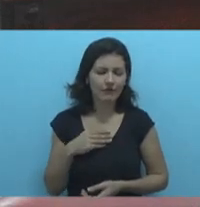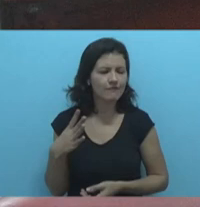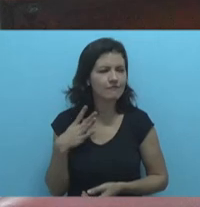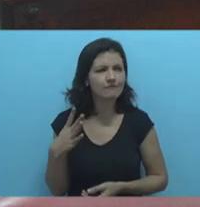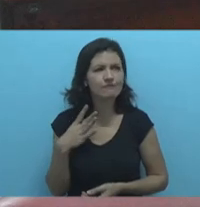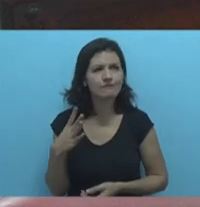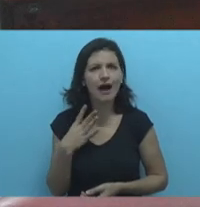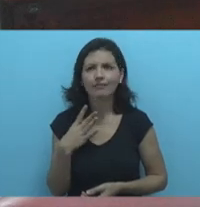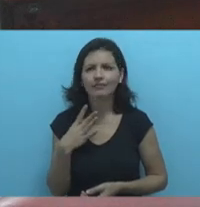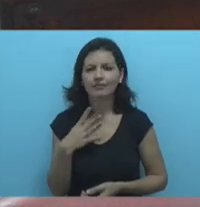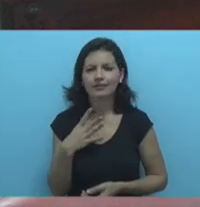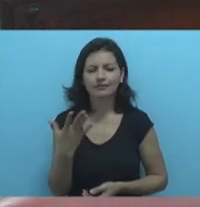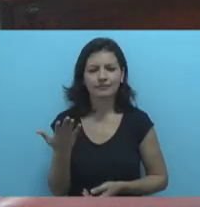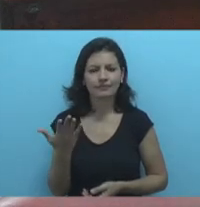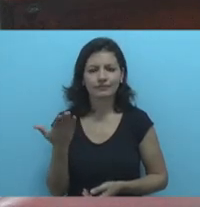Nos sentimos